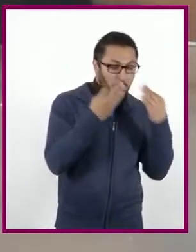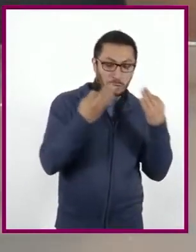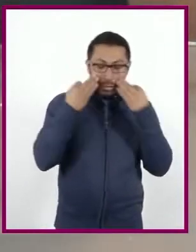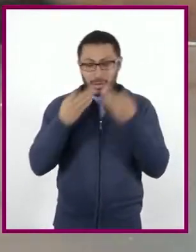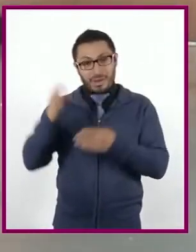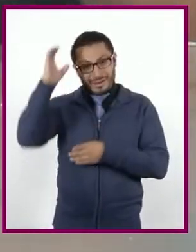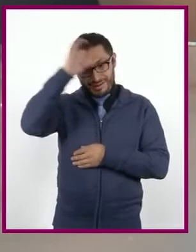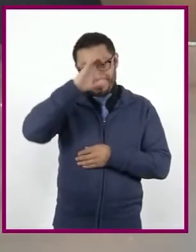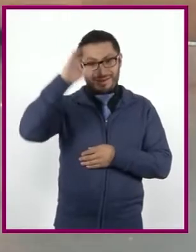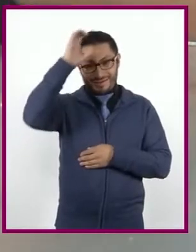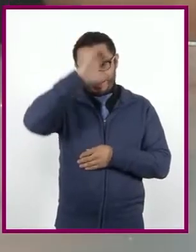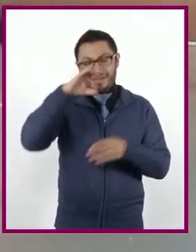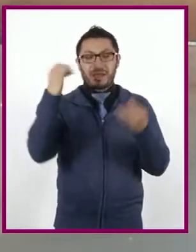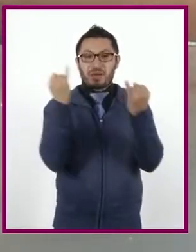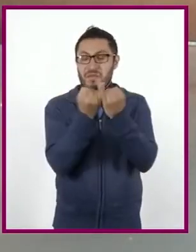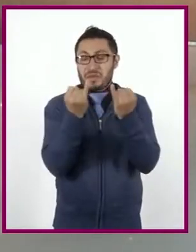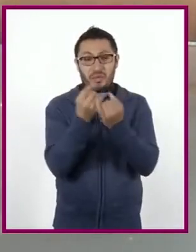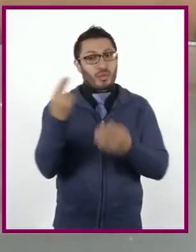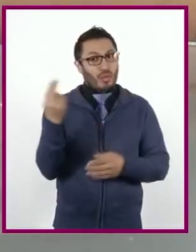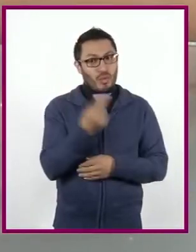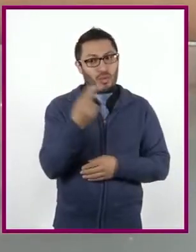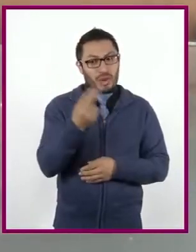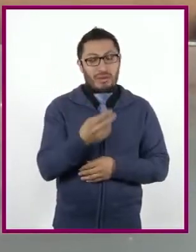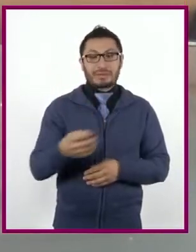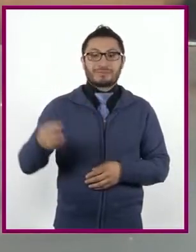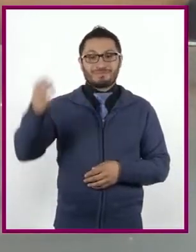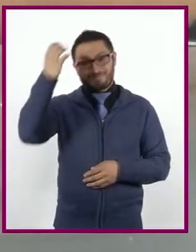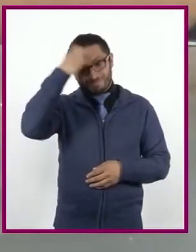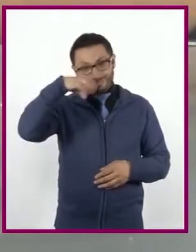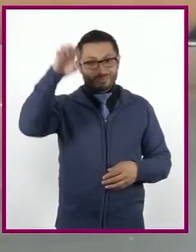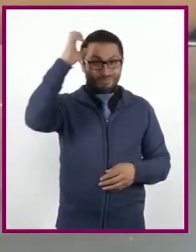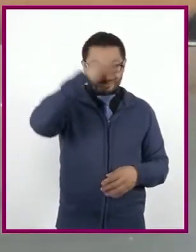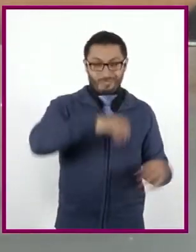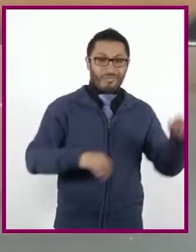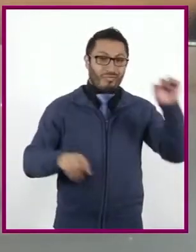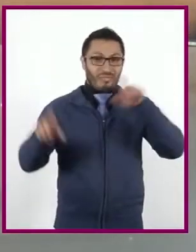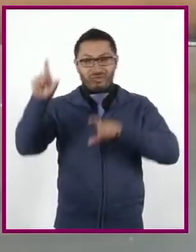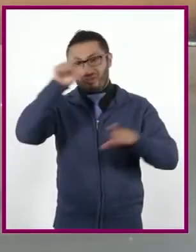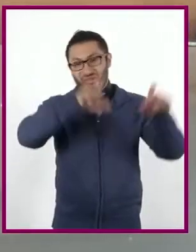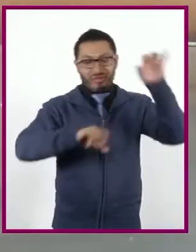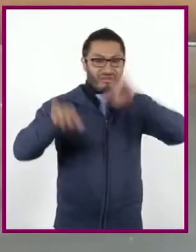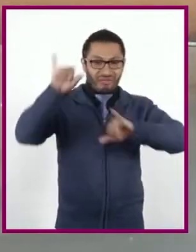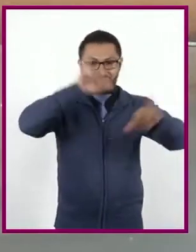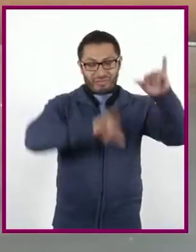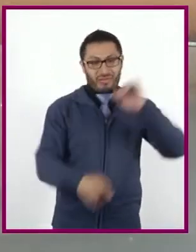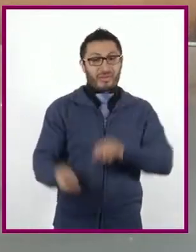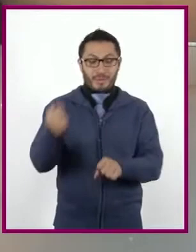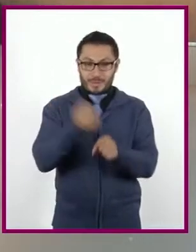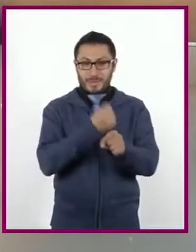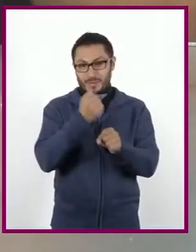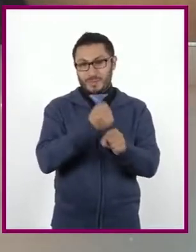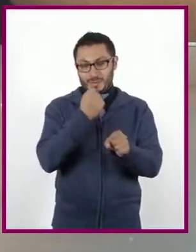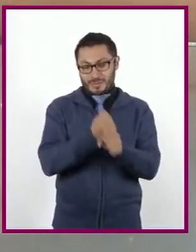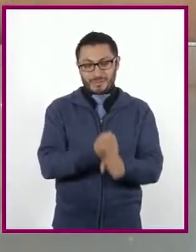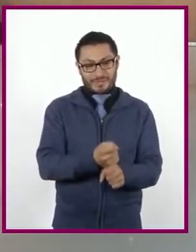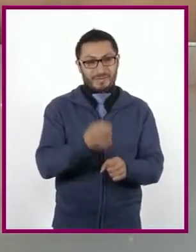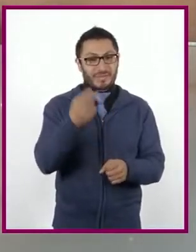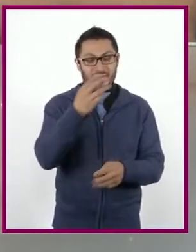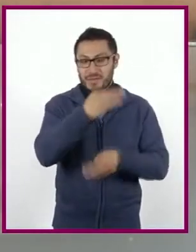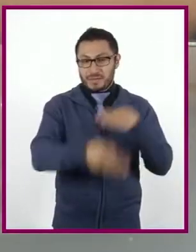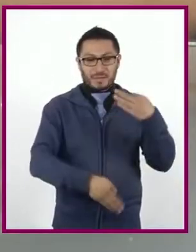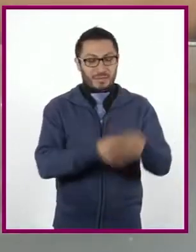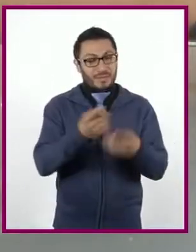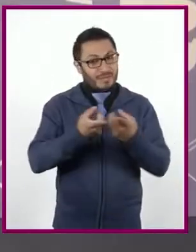ciencia también requiere de mucha experimentación y práctica. Así es que pongamos en práctica todas nuestras